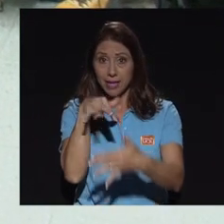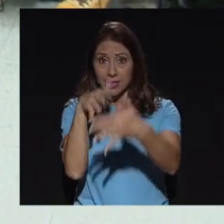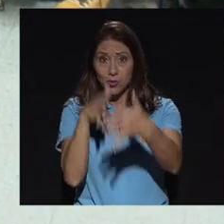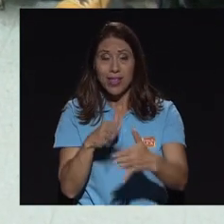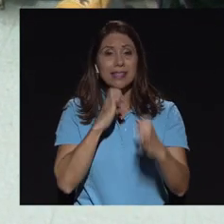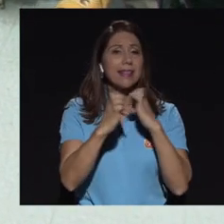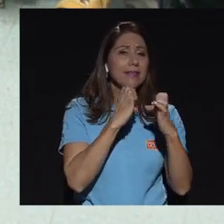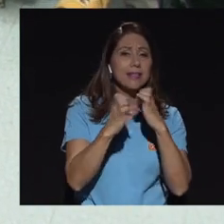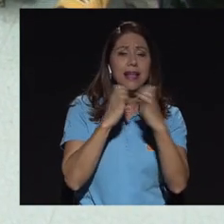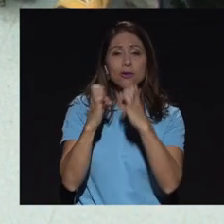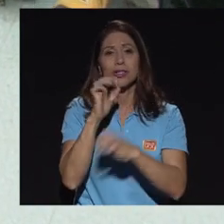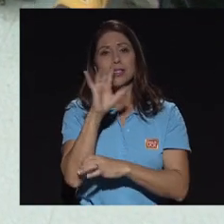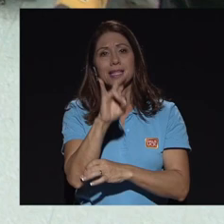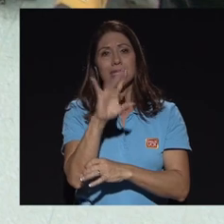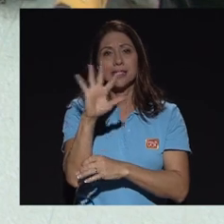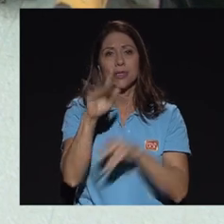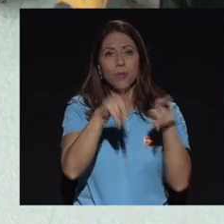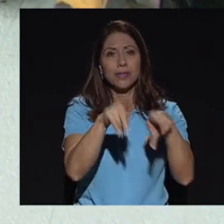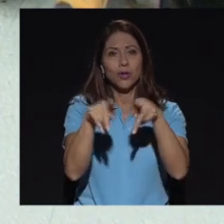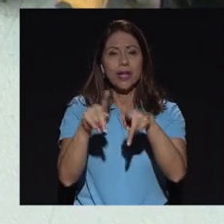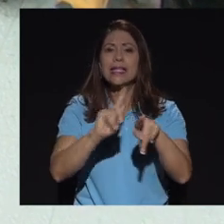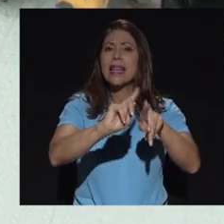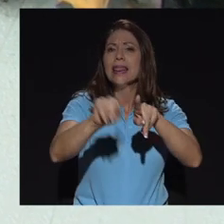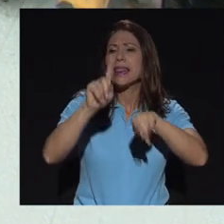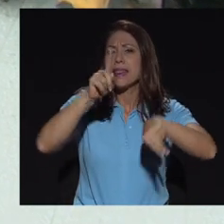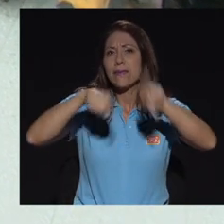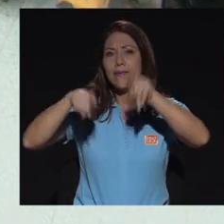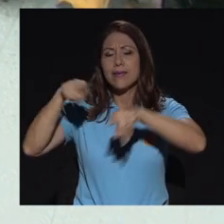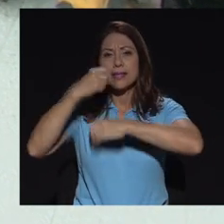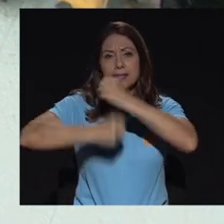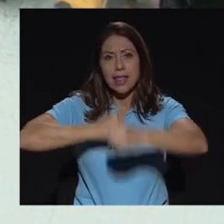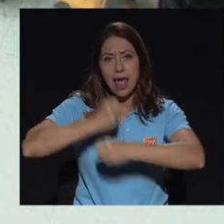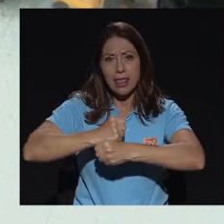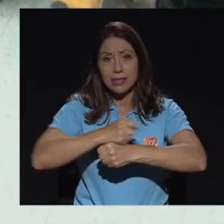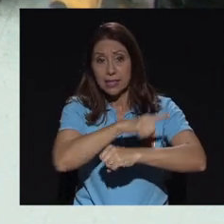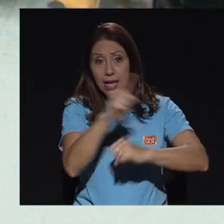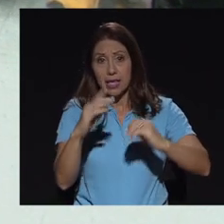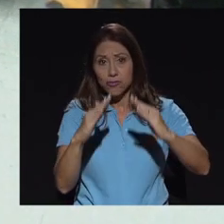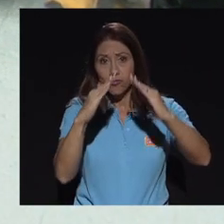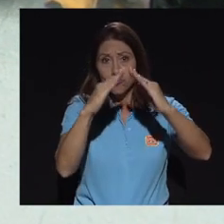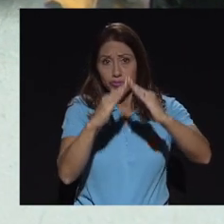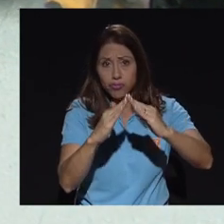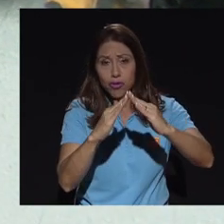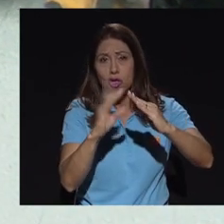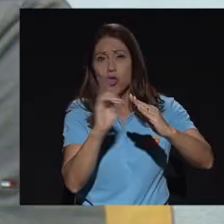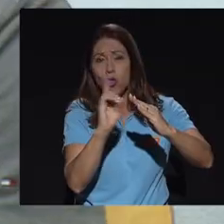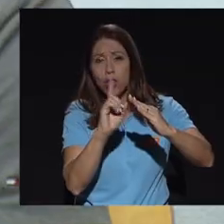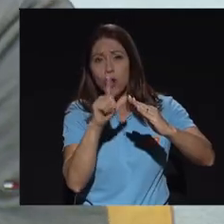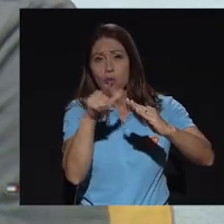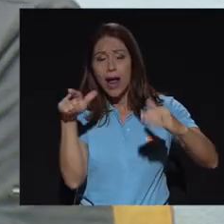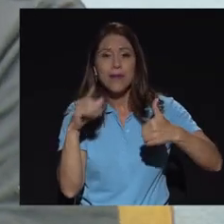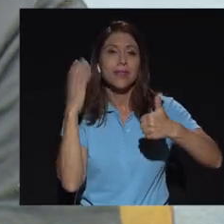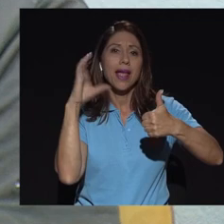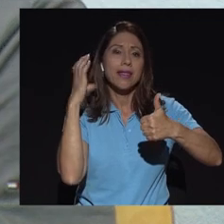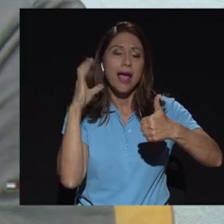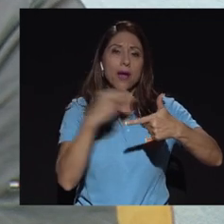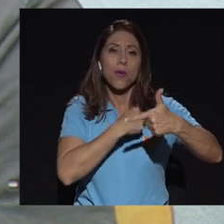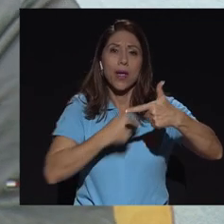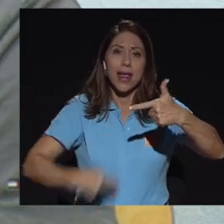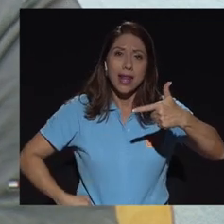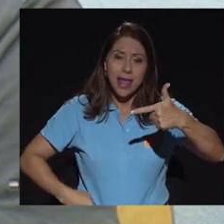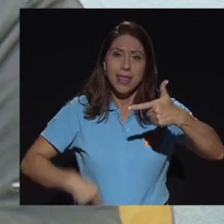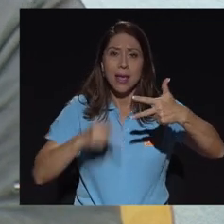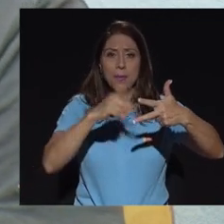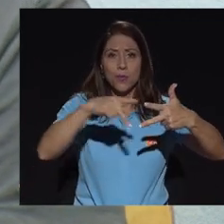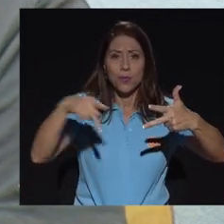entrevistaron a 75 personas de diferentes edades, residentes en sus comunidades de origen como Cartago, Heredia, Buenos Aires de